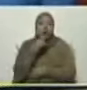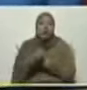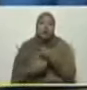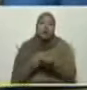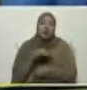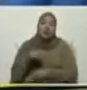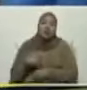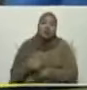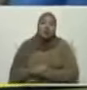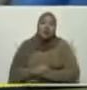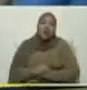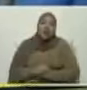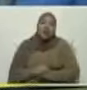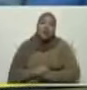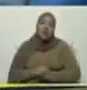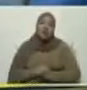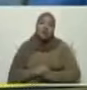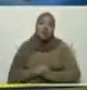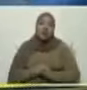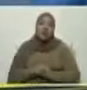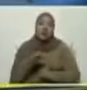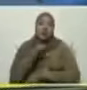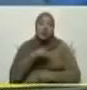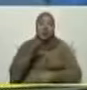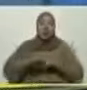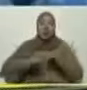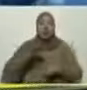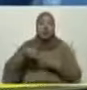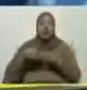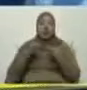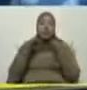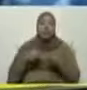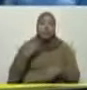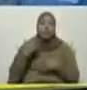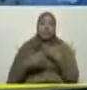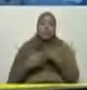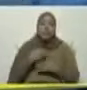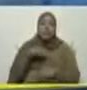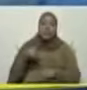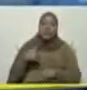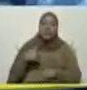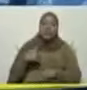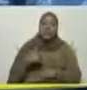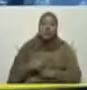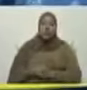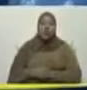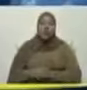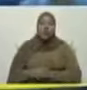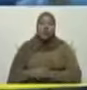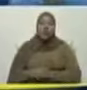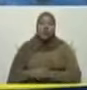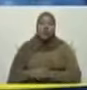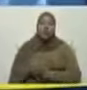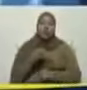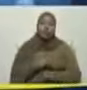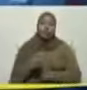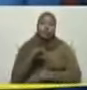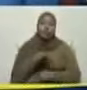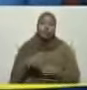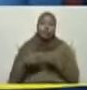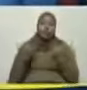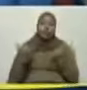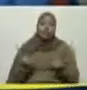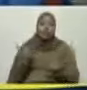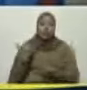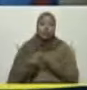cultural y no sepan lo que es un baile de tambor no sepan lo que es cantar nuestra nuestra cultura